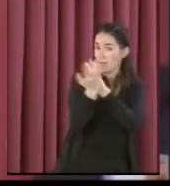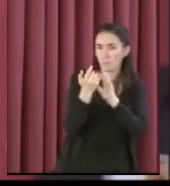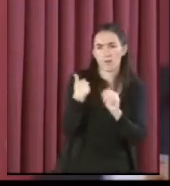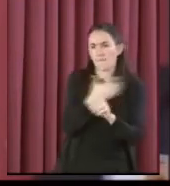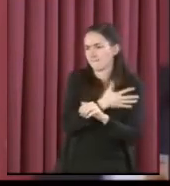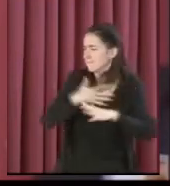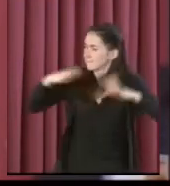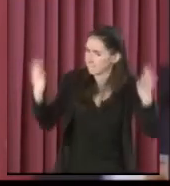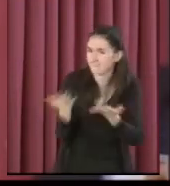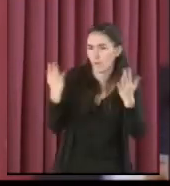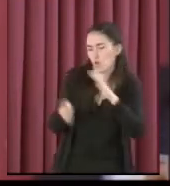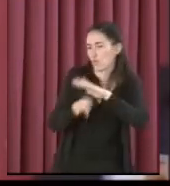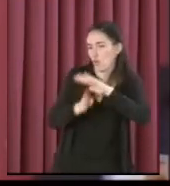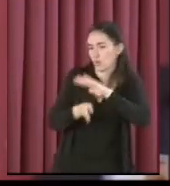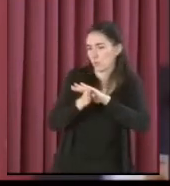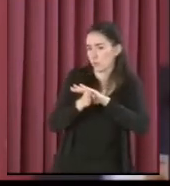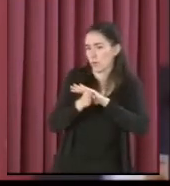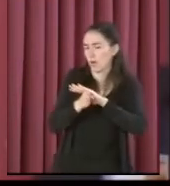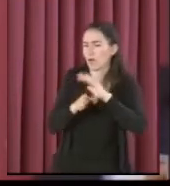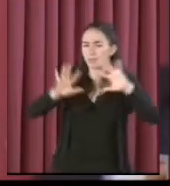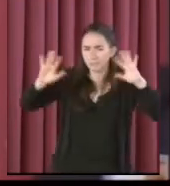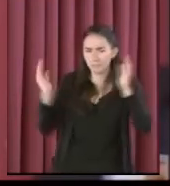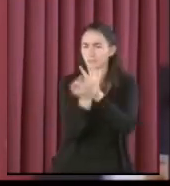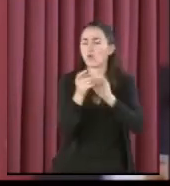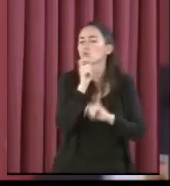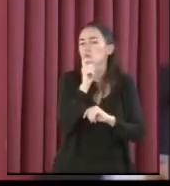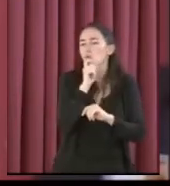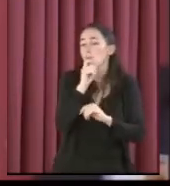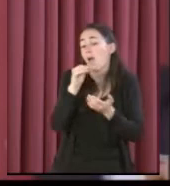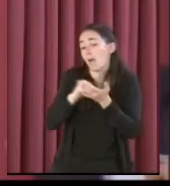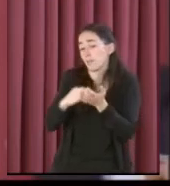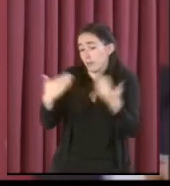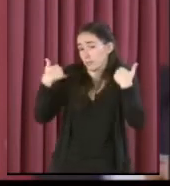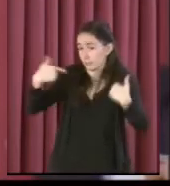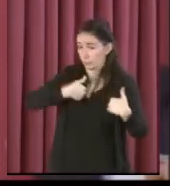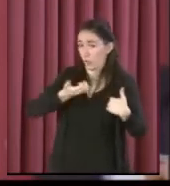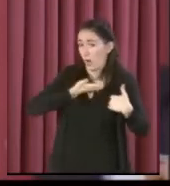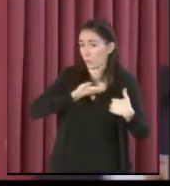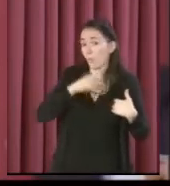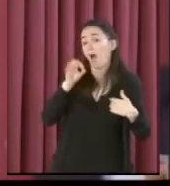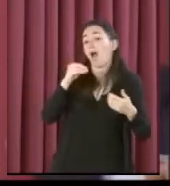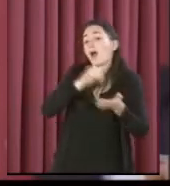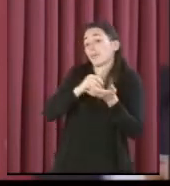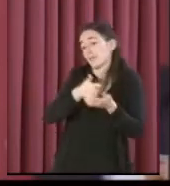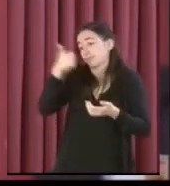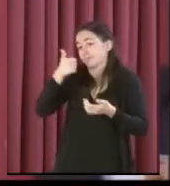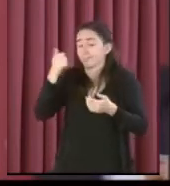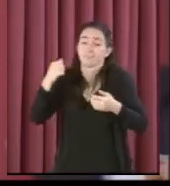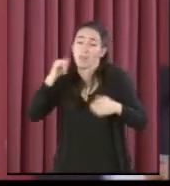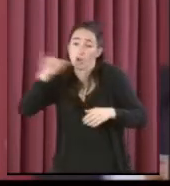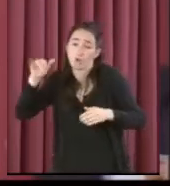ciudad consolidada, a través de actuaciones que algunas veces son de competencia municipal y otras de competencia de